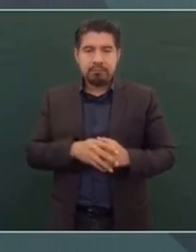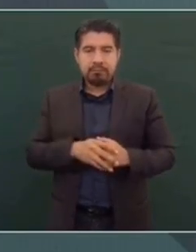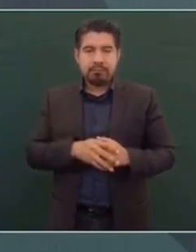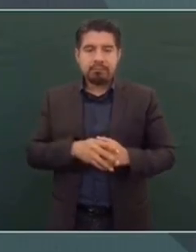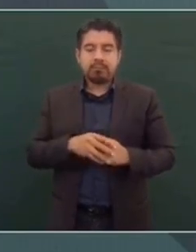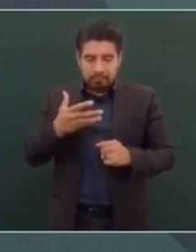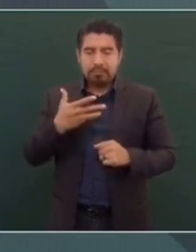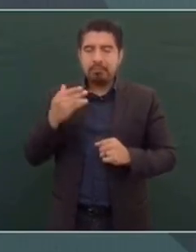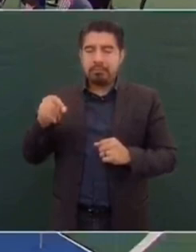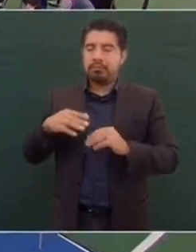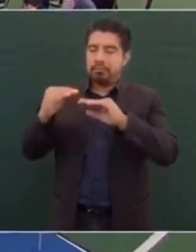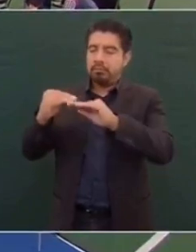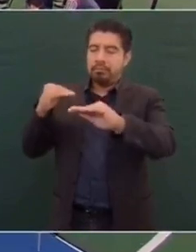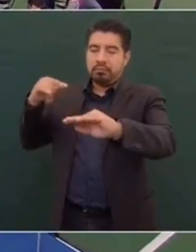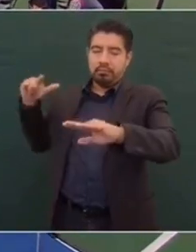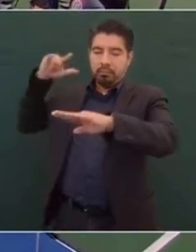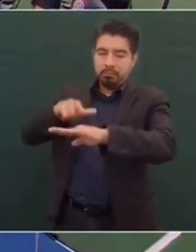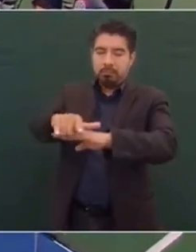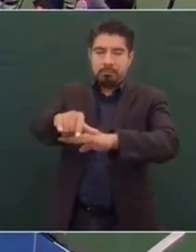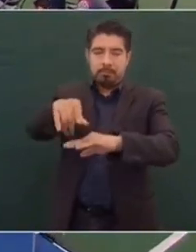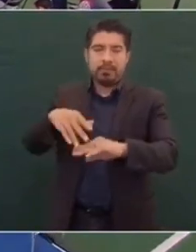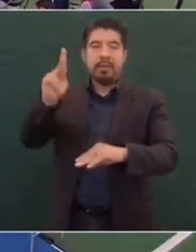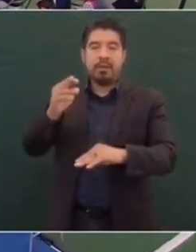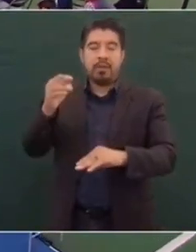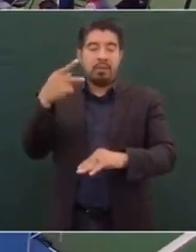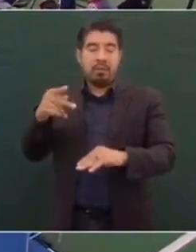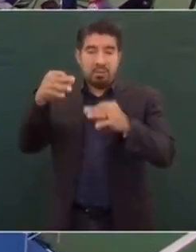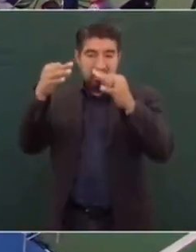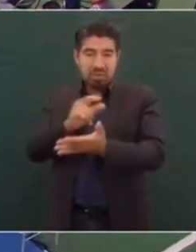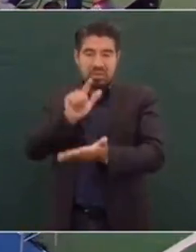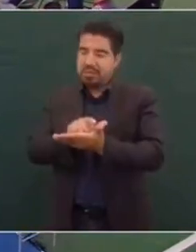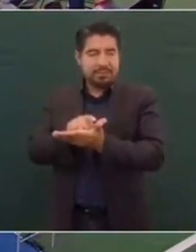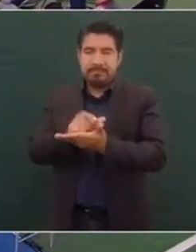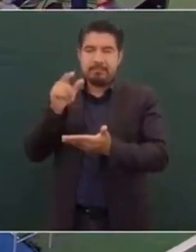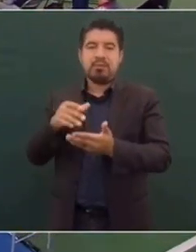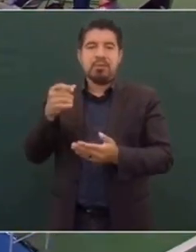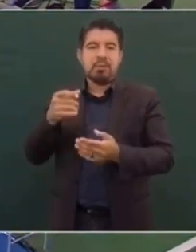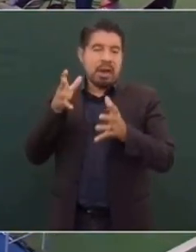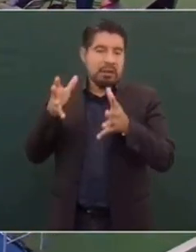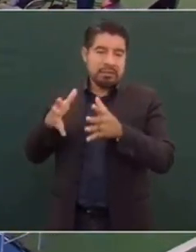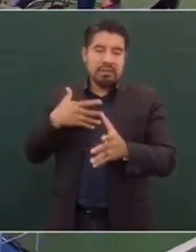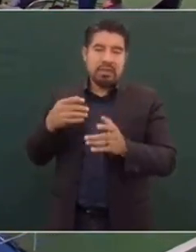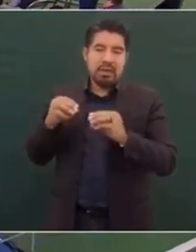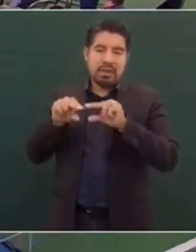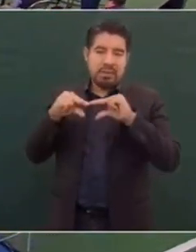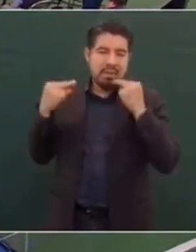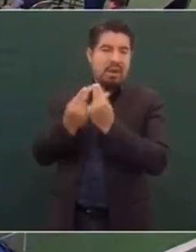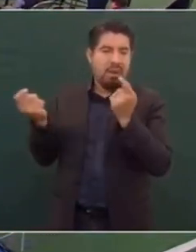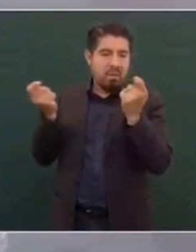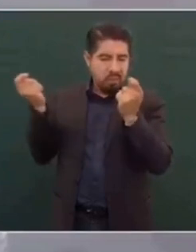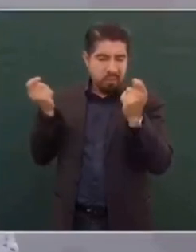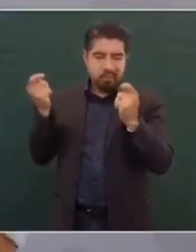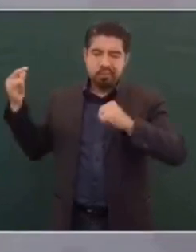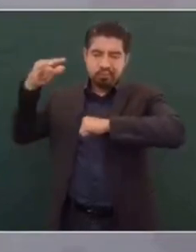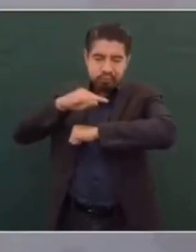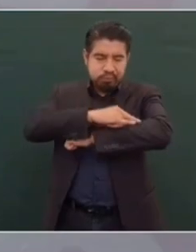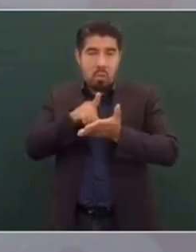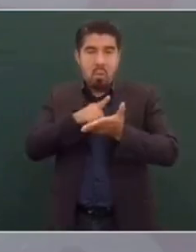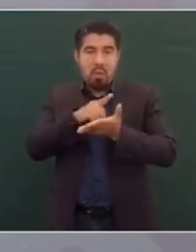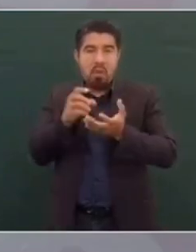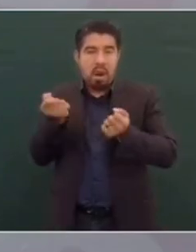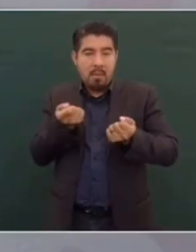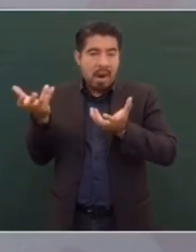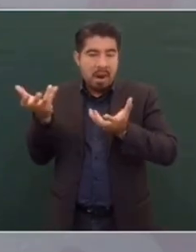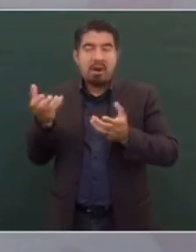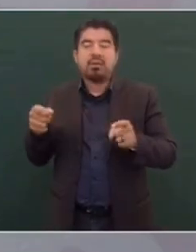ahí hay pistas clandestinas, están manejadas por uno de los carteles, están aterrizando aviones con droga